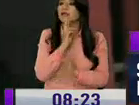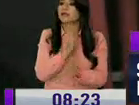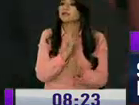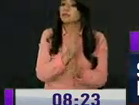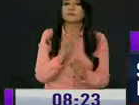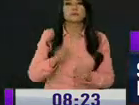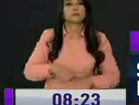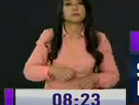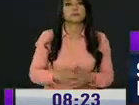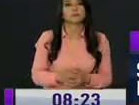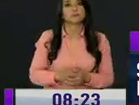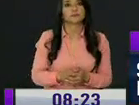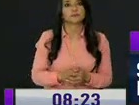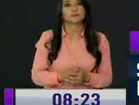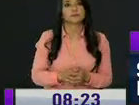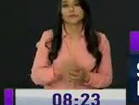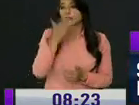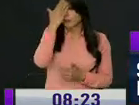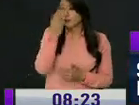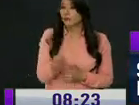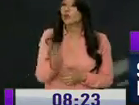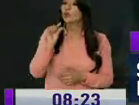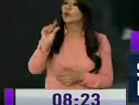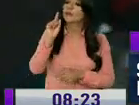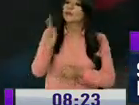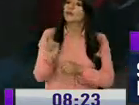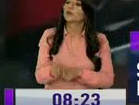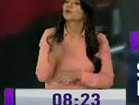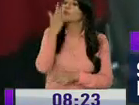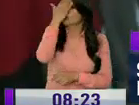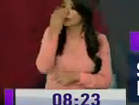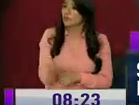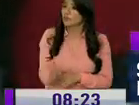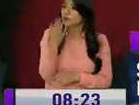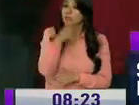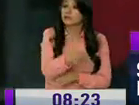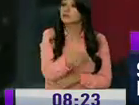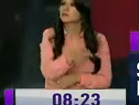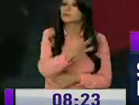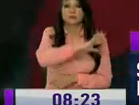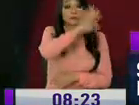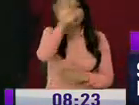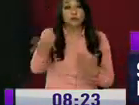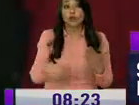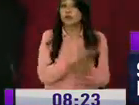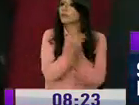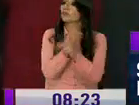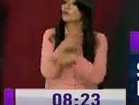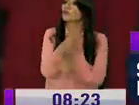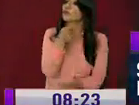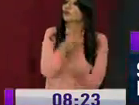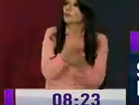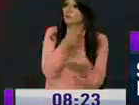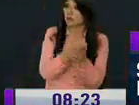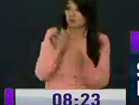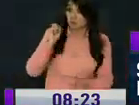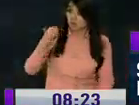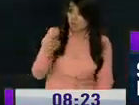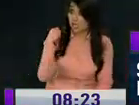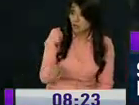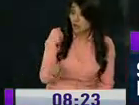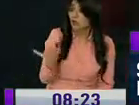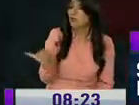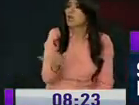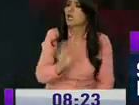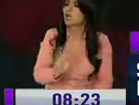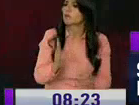conversar con ellos. Señores, muy buenos días. Una consulta, señor, buenos días. ¿El costo de lo que del producto que usted está consumiendo el día de hoy es